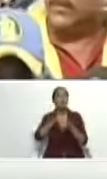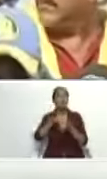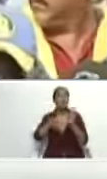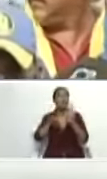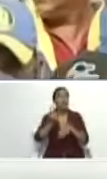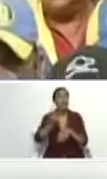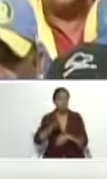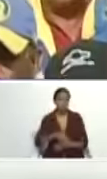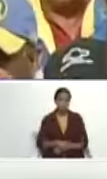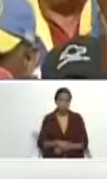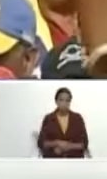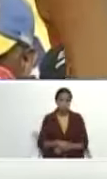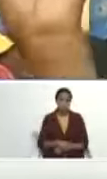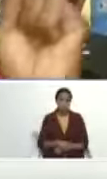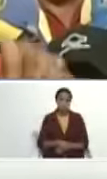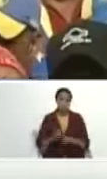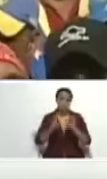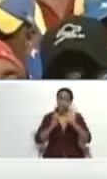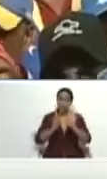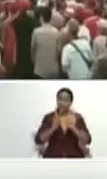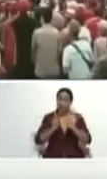7 años después.